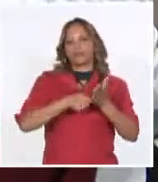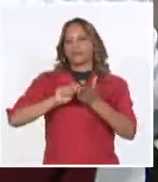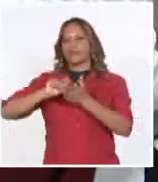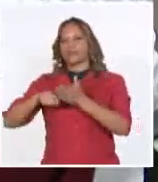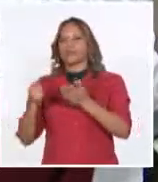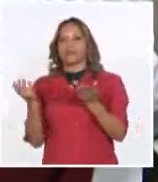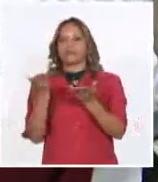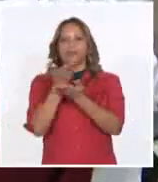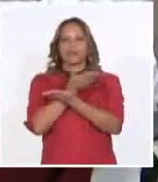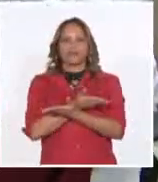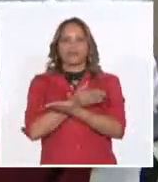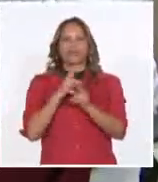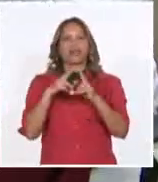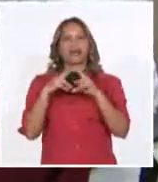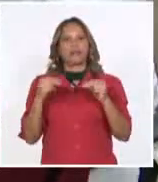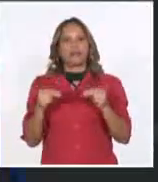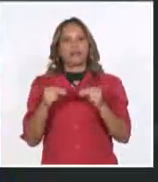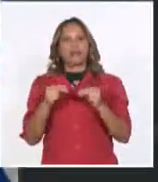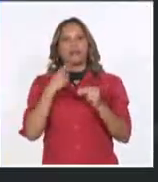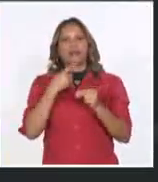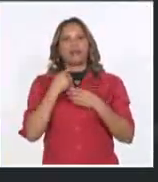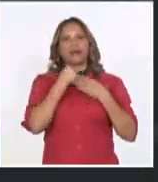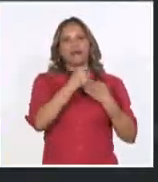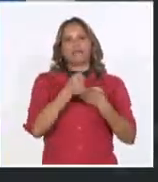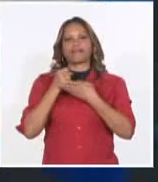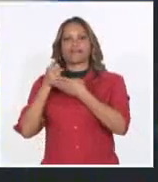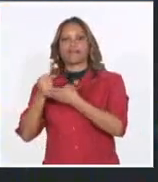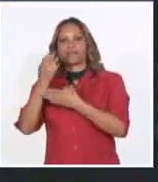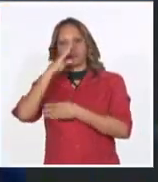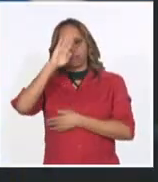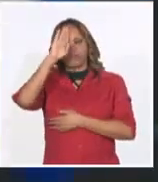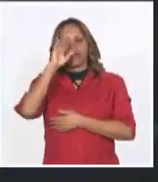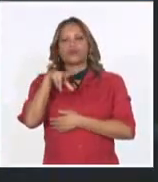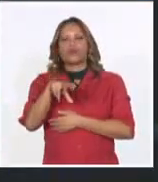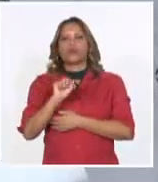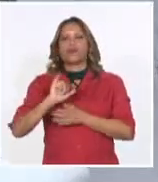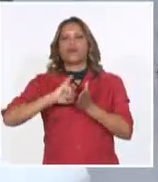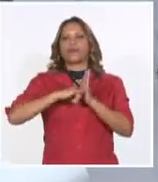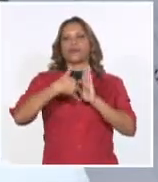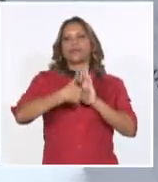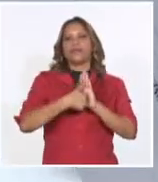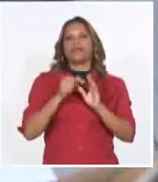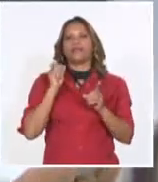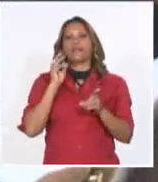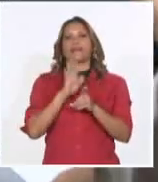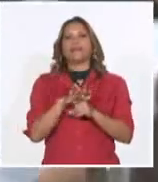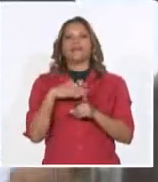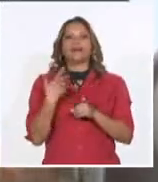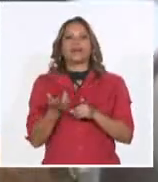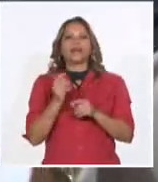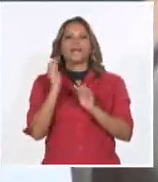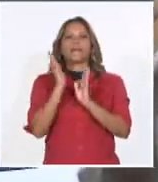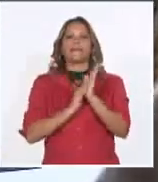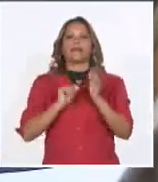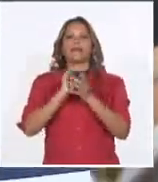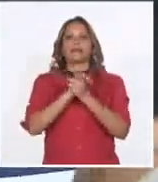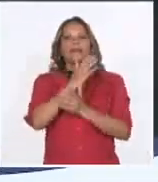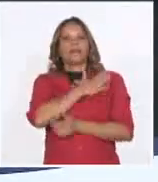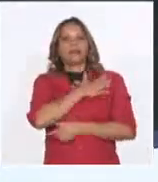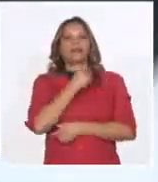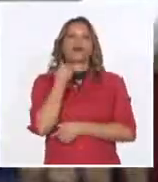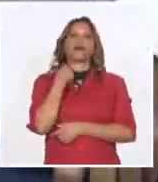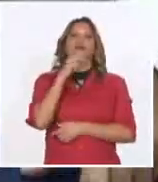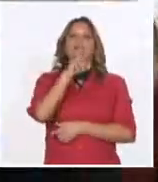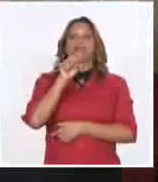Japón amplía su cooperación con Cuba. El nuevo proyecto comienza en marzo del 2024. En